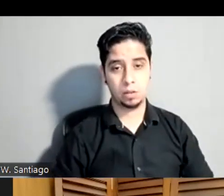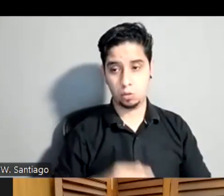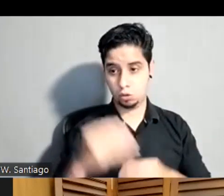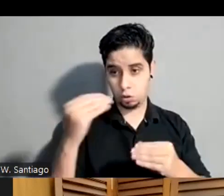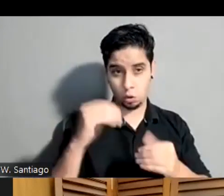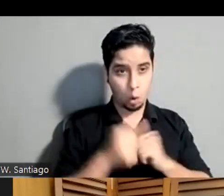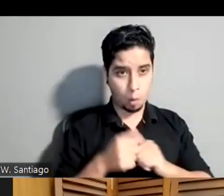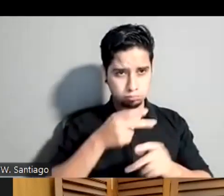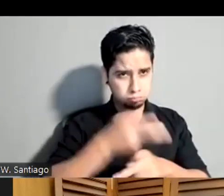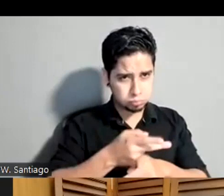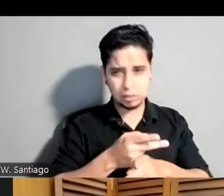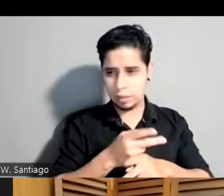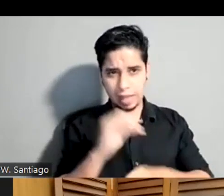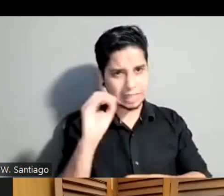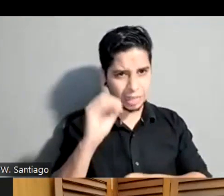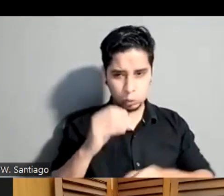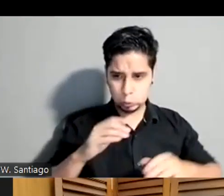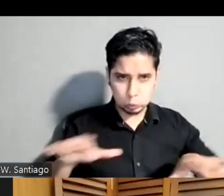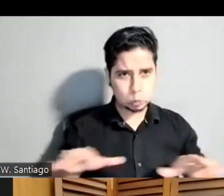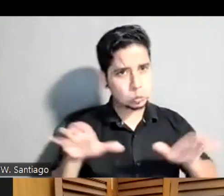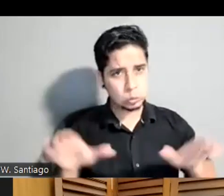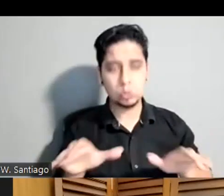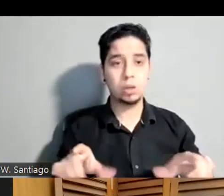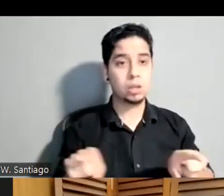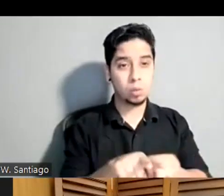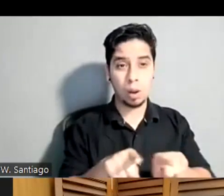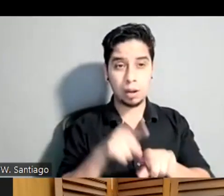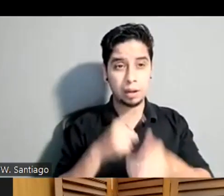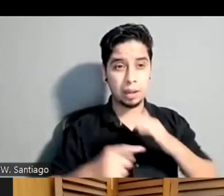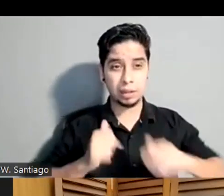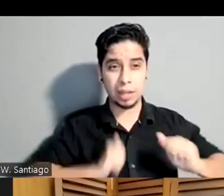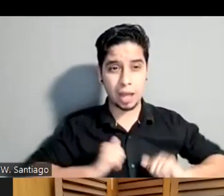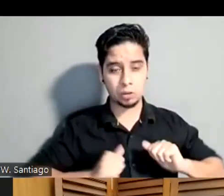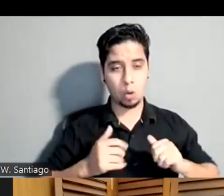y producimos casi como teatro pobre. Cada uno